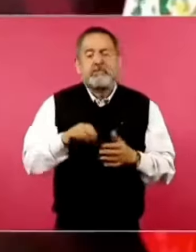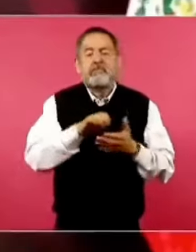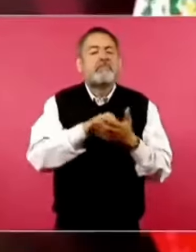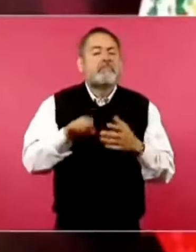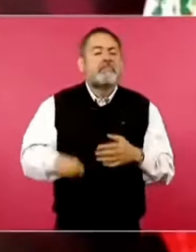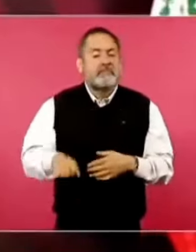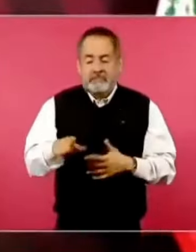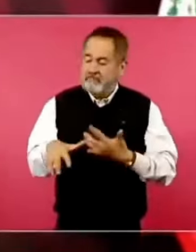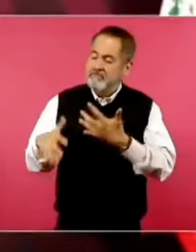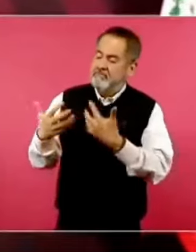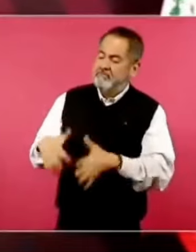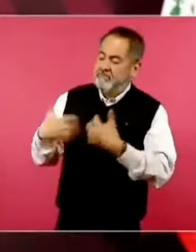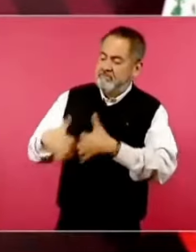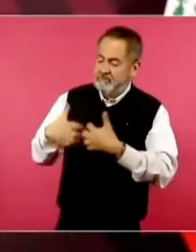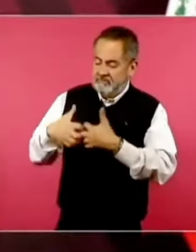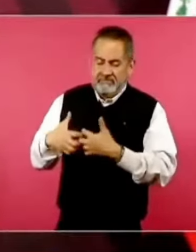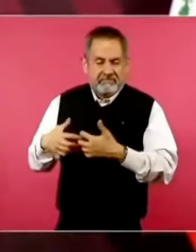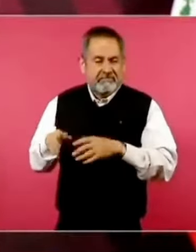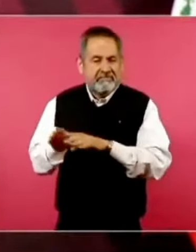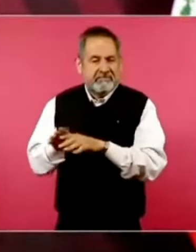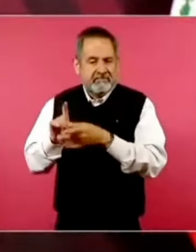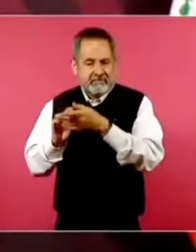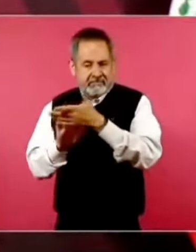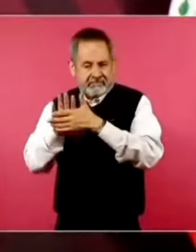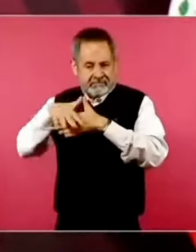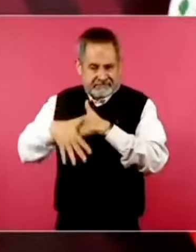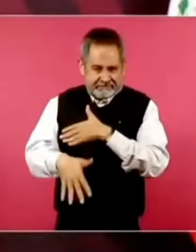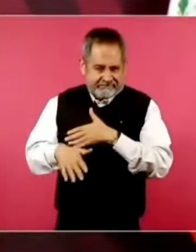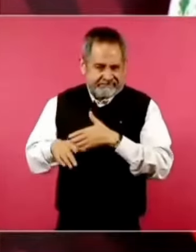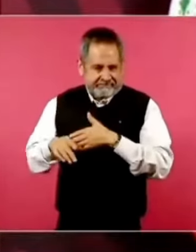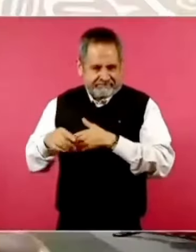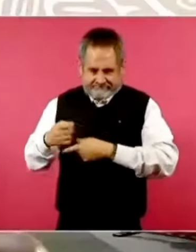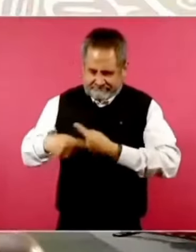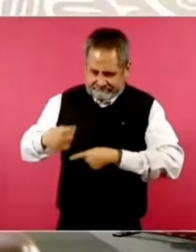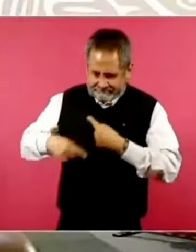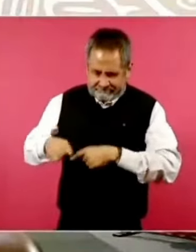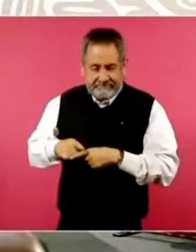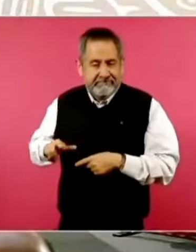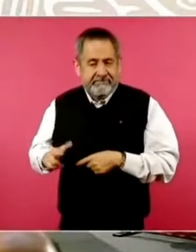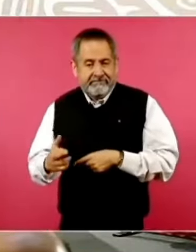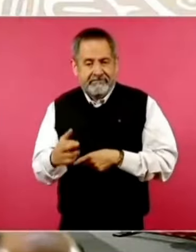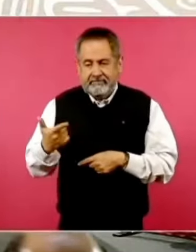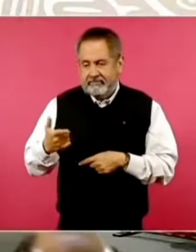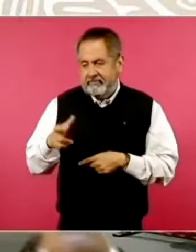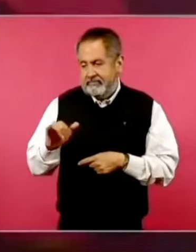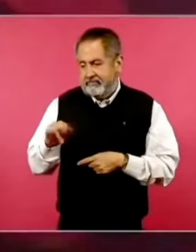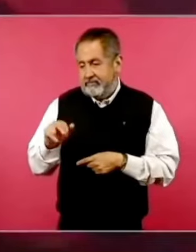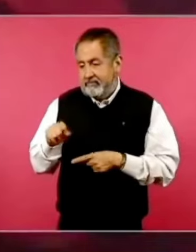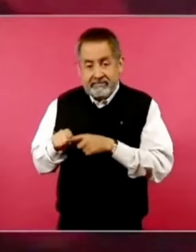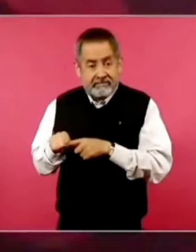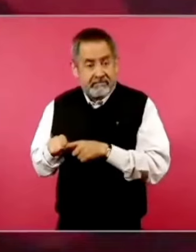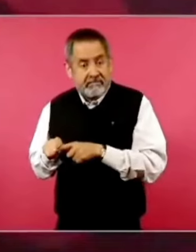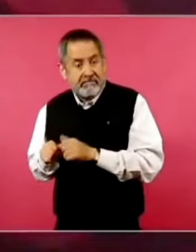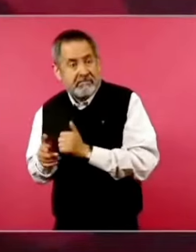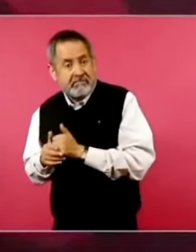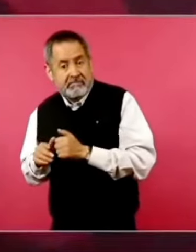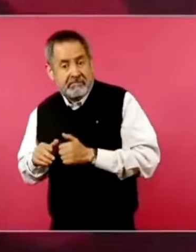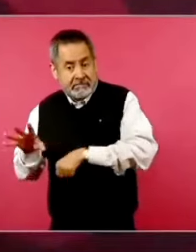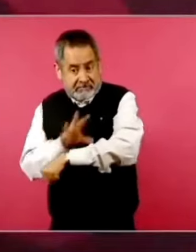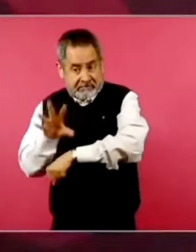energía en las hidroeléctricas del grijalba ayuda en el